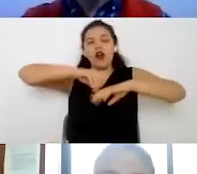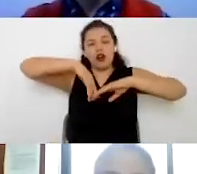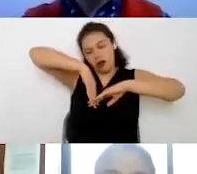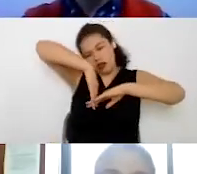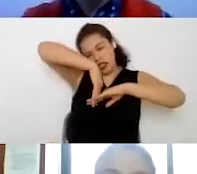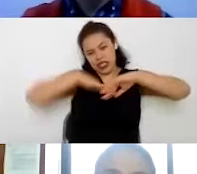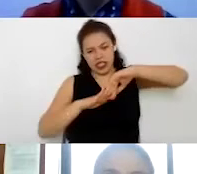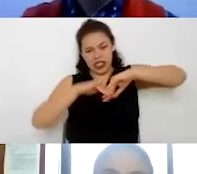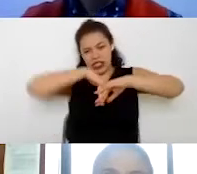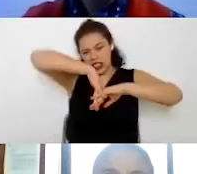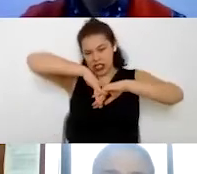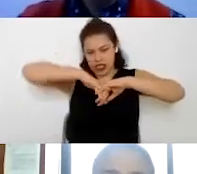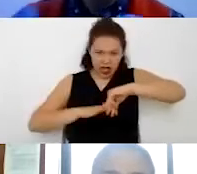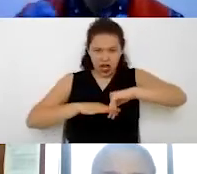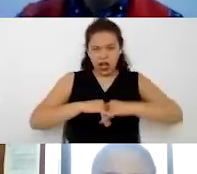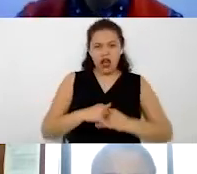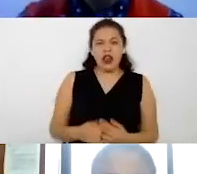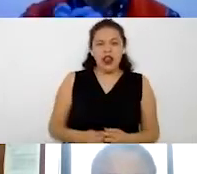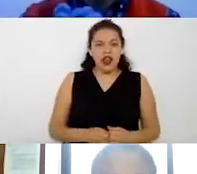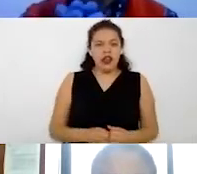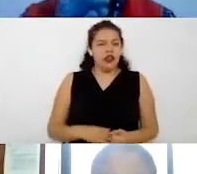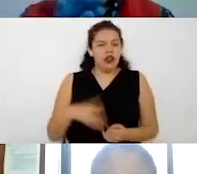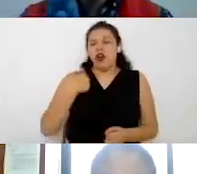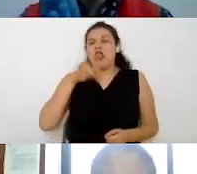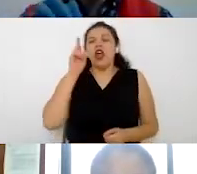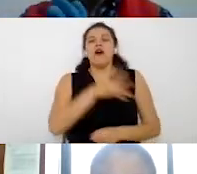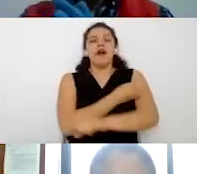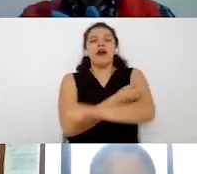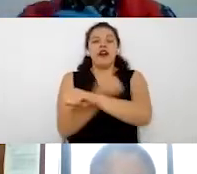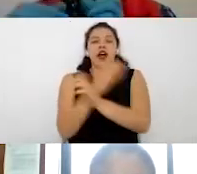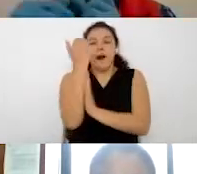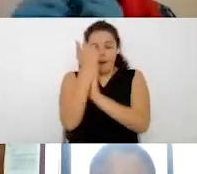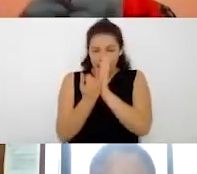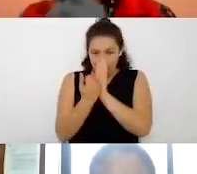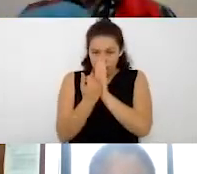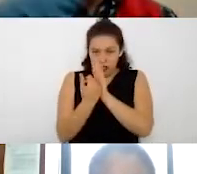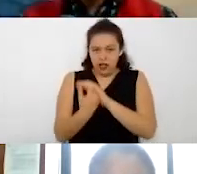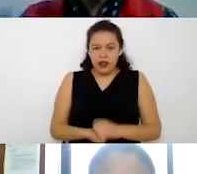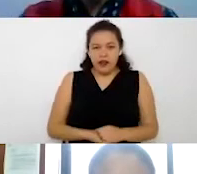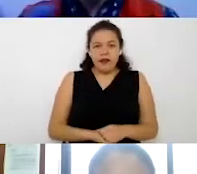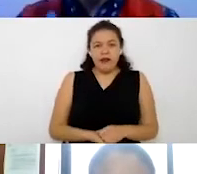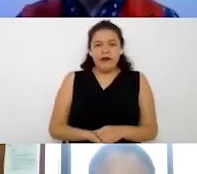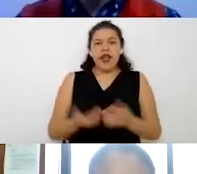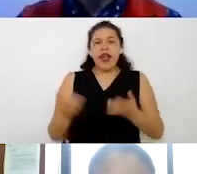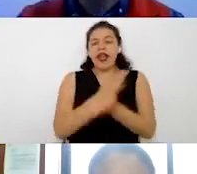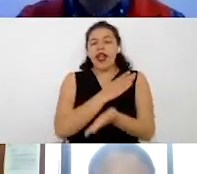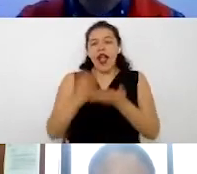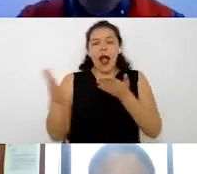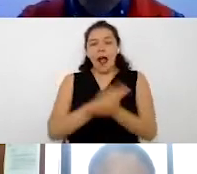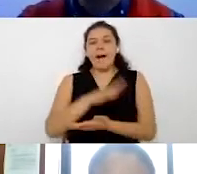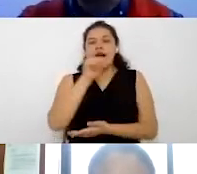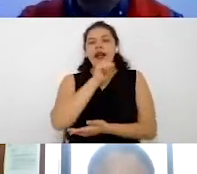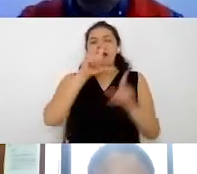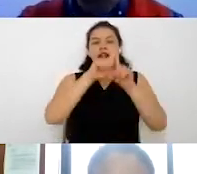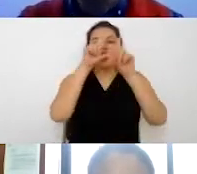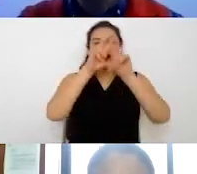que yo haya tenido a la mano, veo que la hemorragia comienza a minorar y además puedo apoyarme de aplicación de hielo, lo